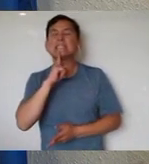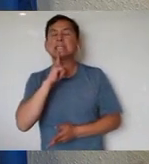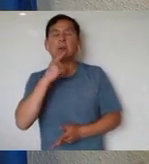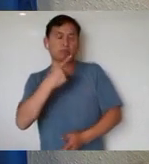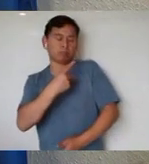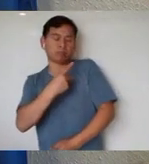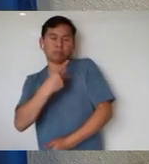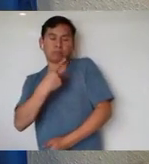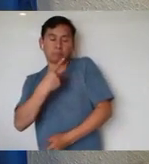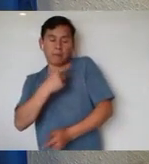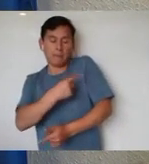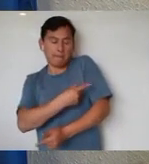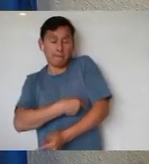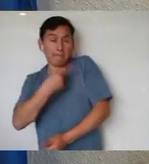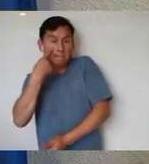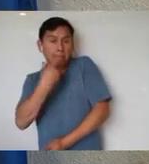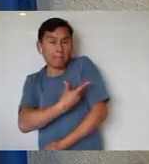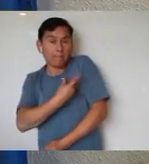de